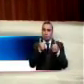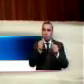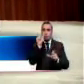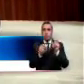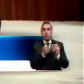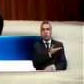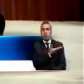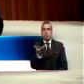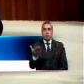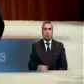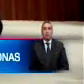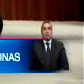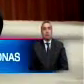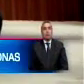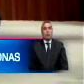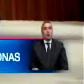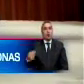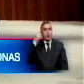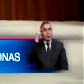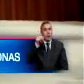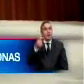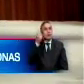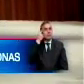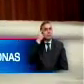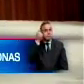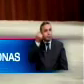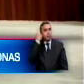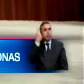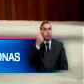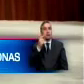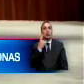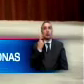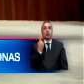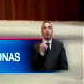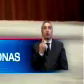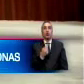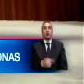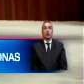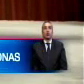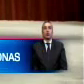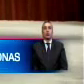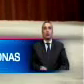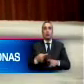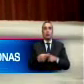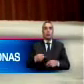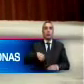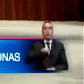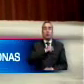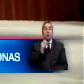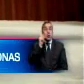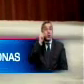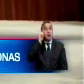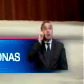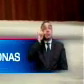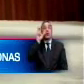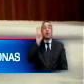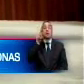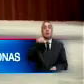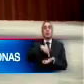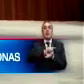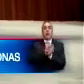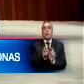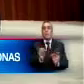del pueblo ecuatoriano y que el Estado entienda que solamente cuando nos levantamos se hacen los